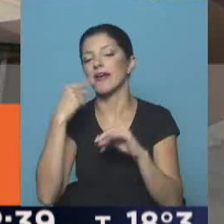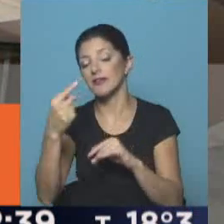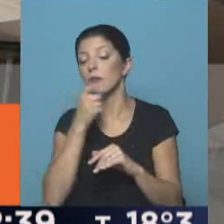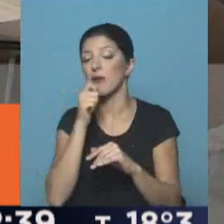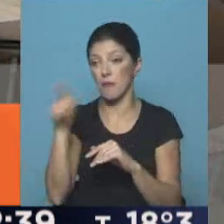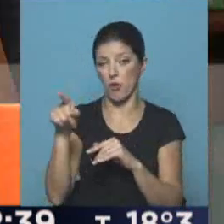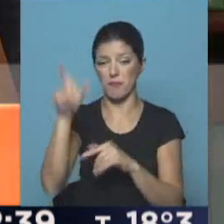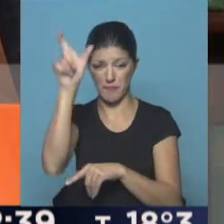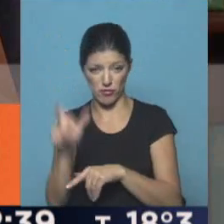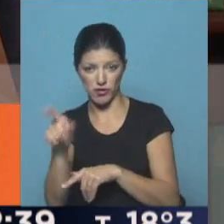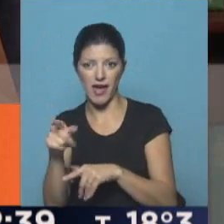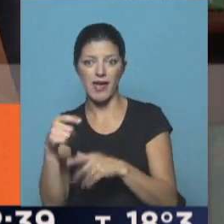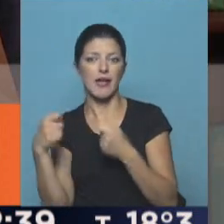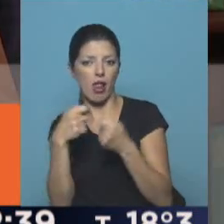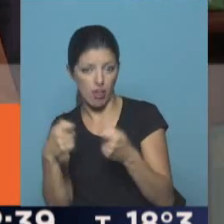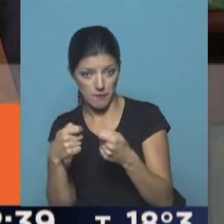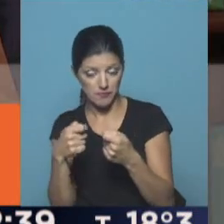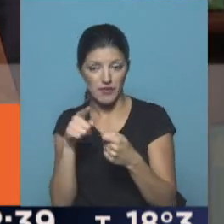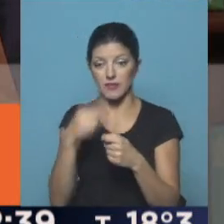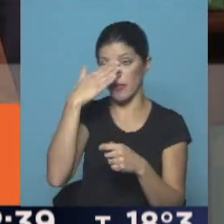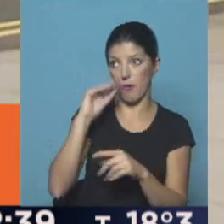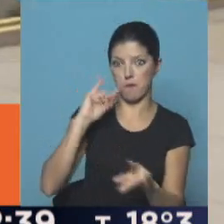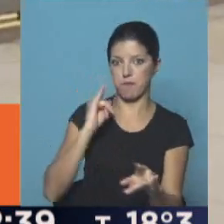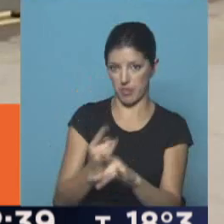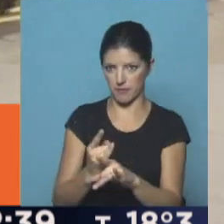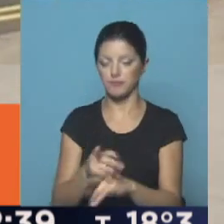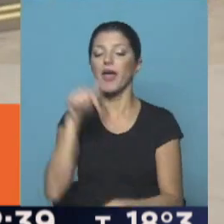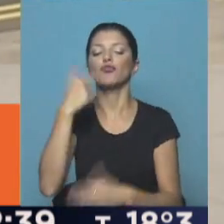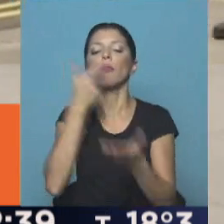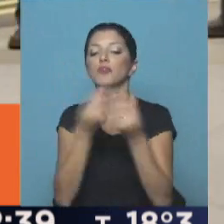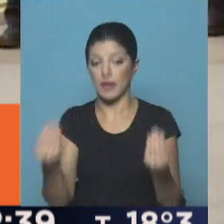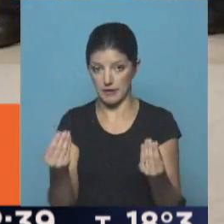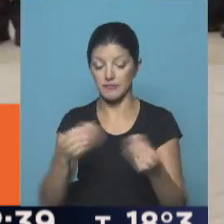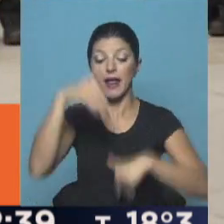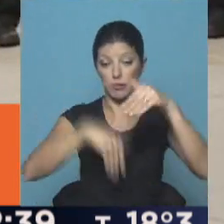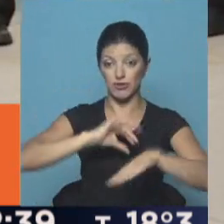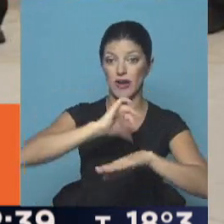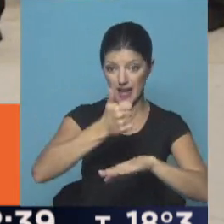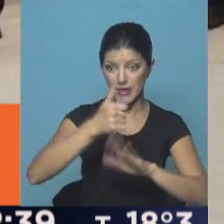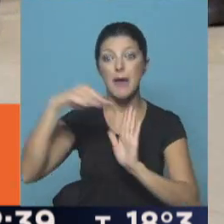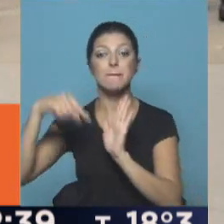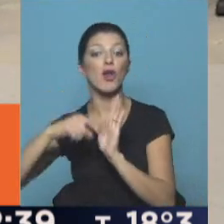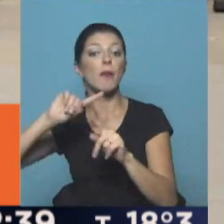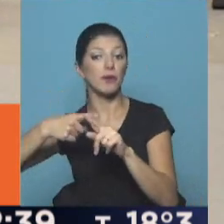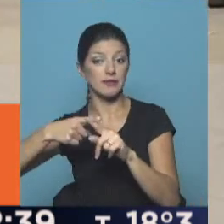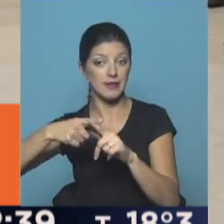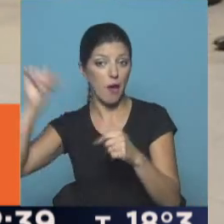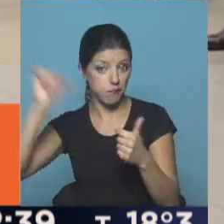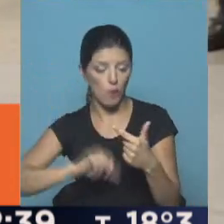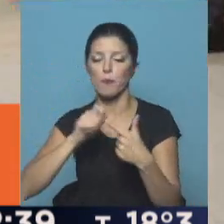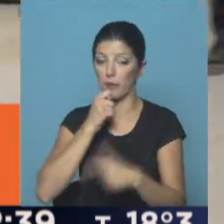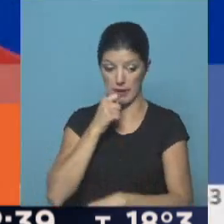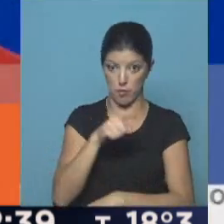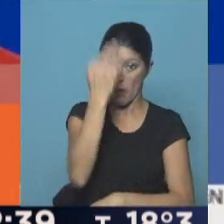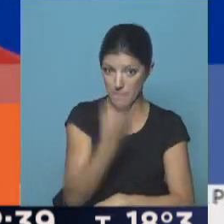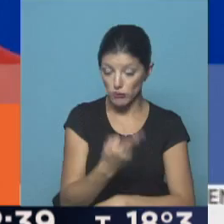elección demostró que un triunfo electoral no es lo mismo que un triunfo político. Es cierto que Theresa May gana las elecciones